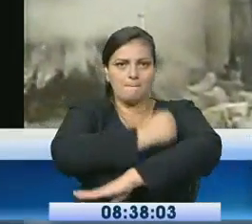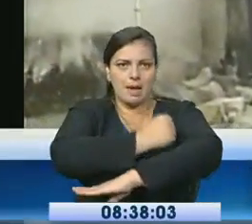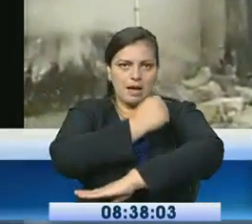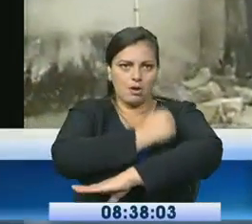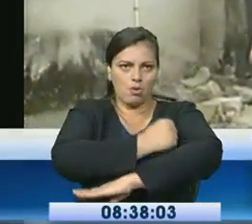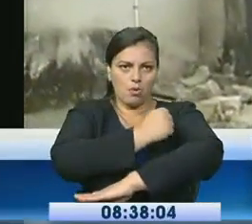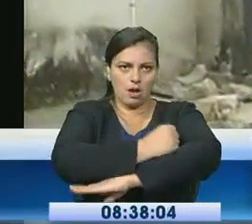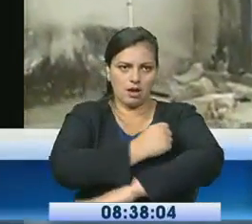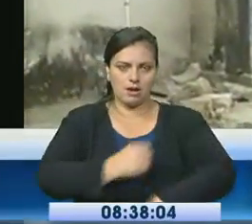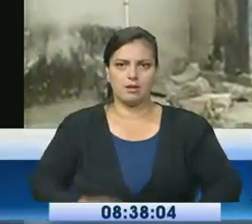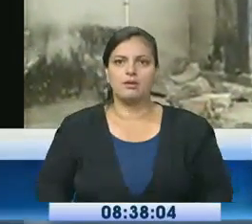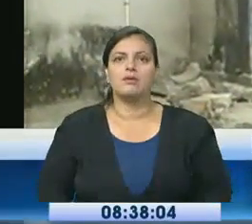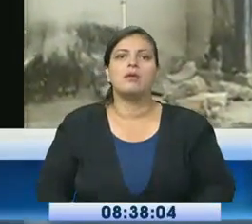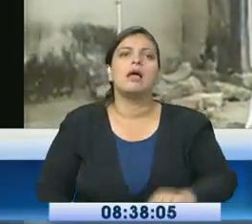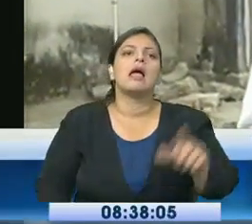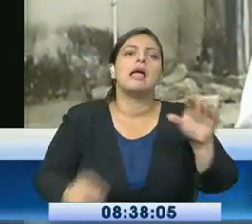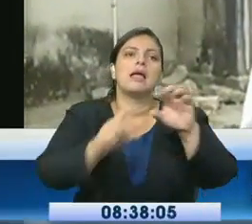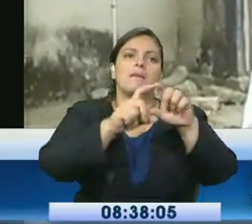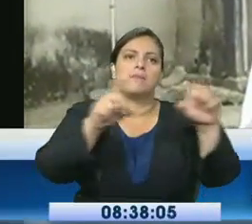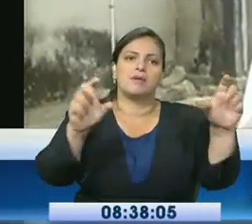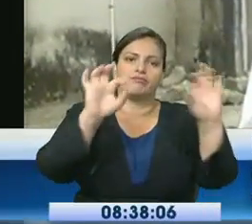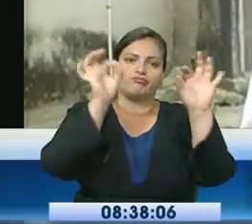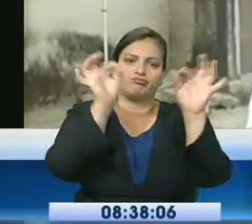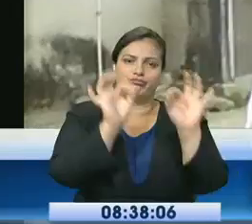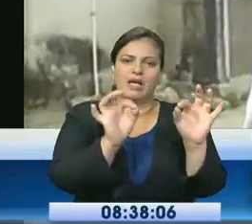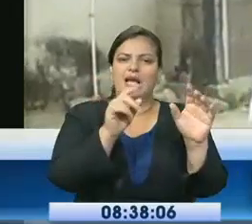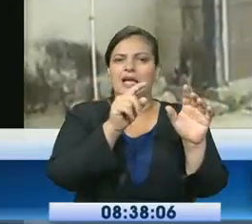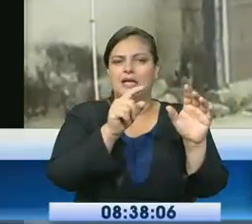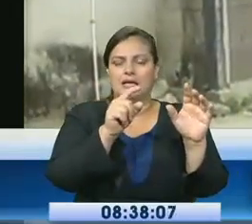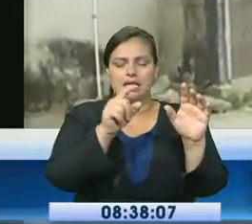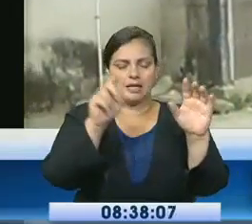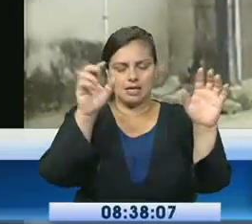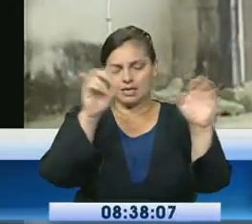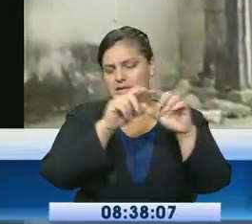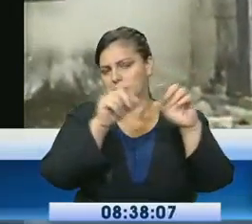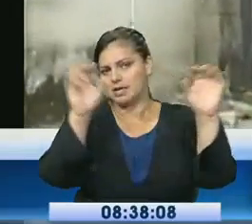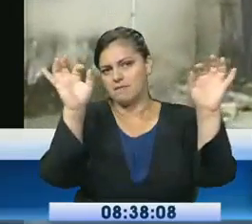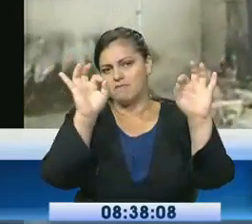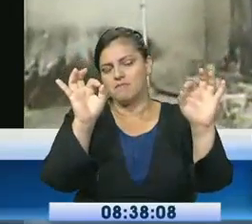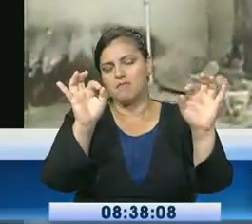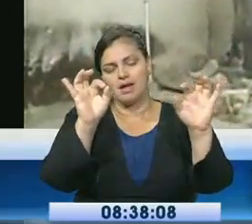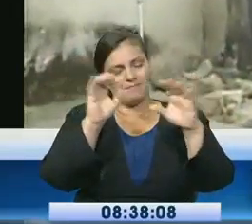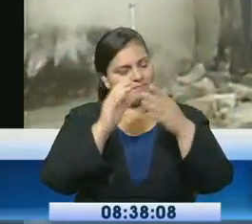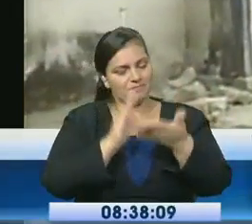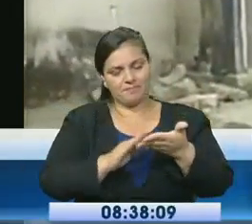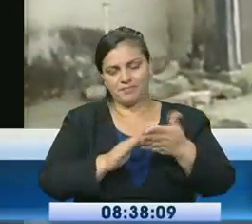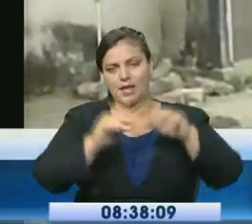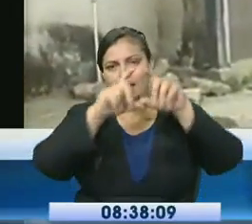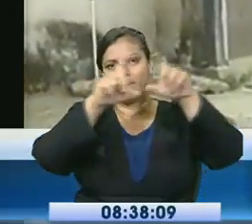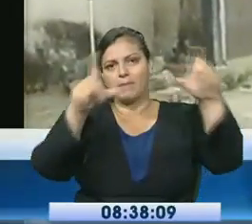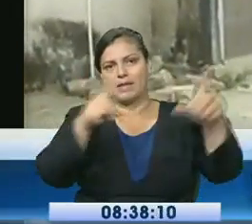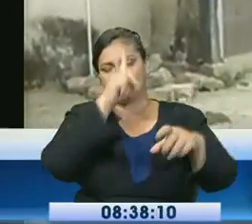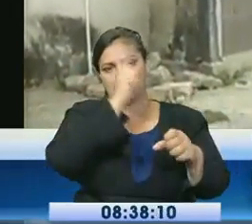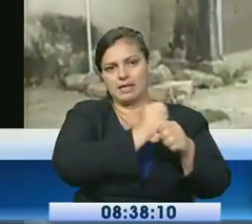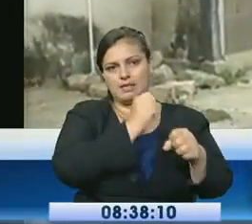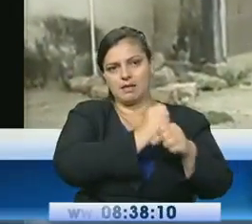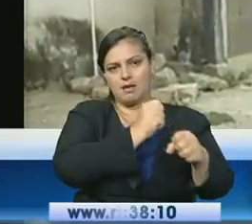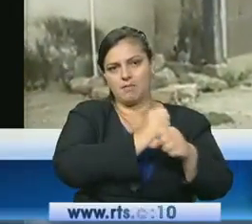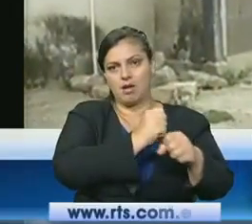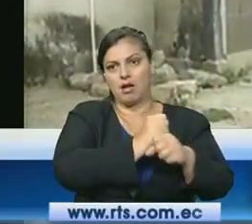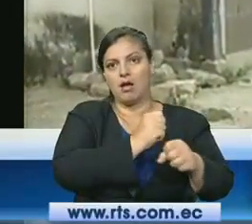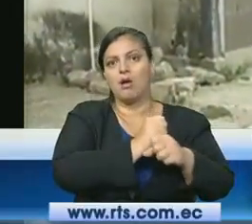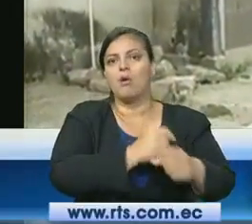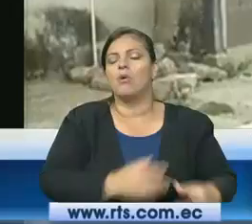Interagua va a aprovechar para también realizar trabajos en una línea de transmisión y pues de esta manera no tener inconvenientes el próximo año.